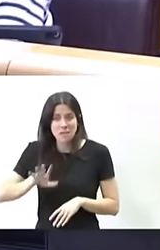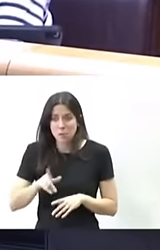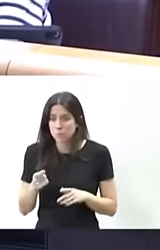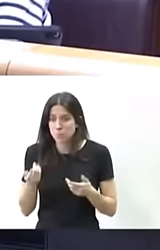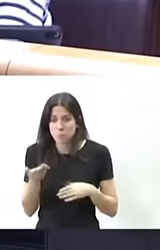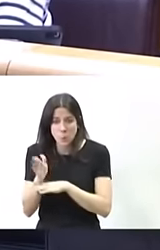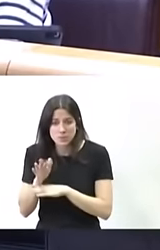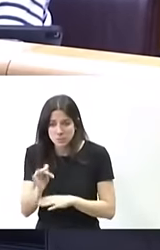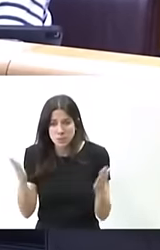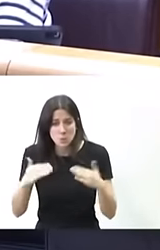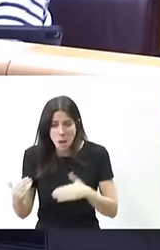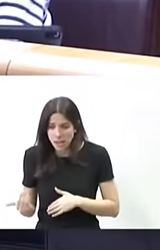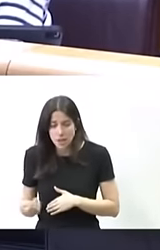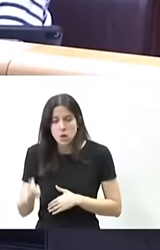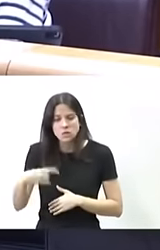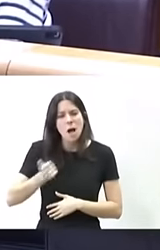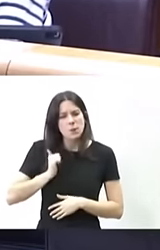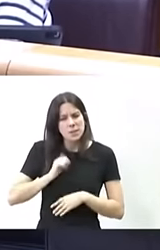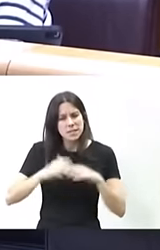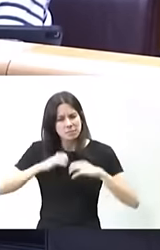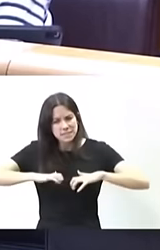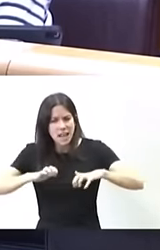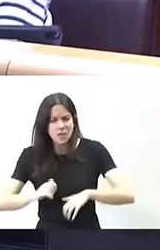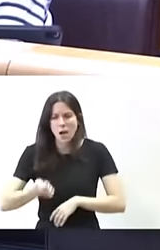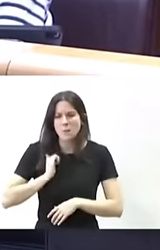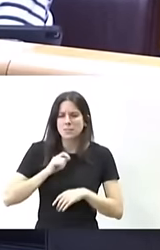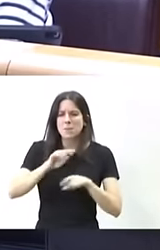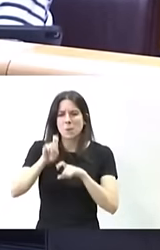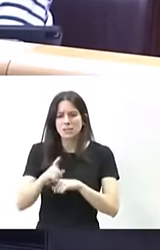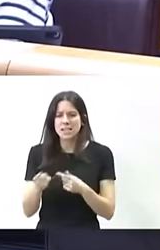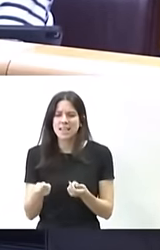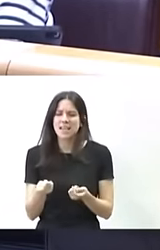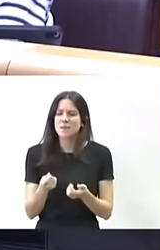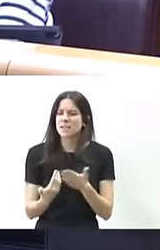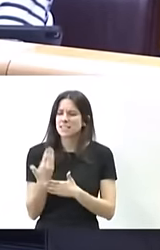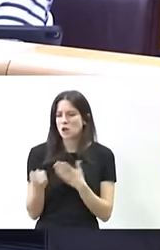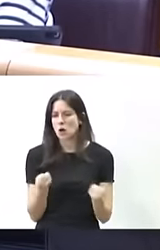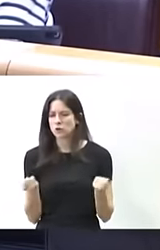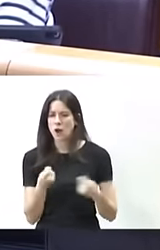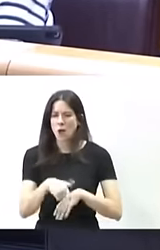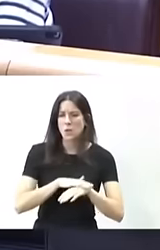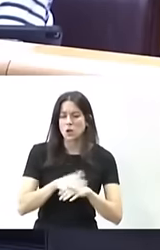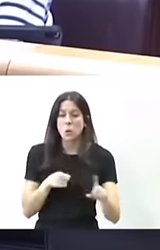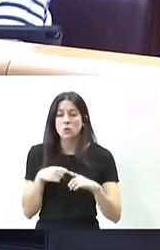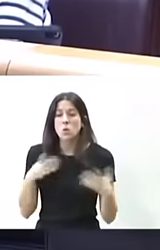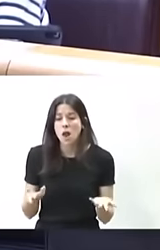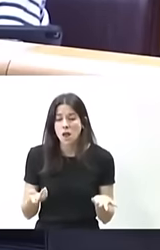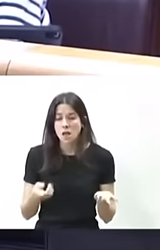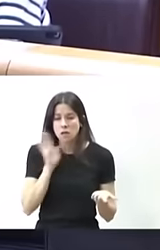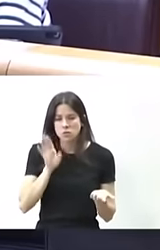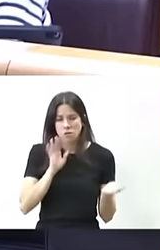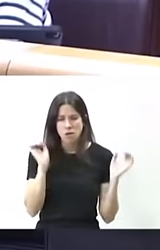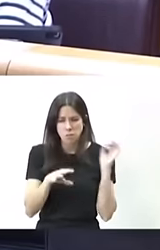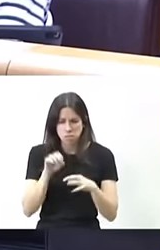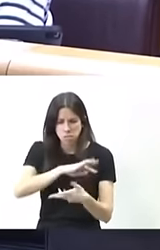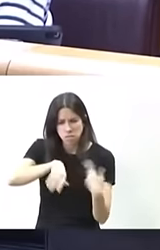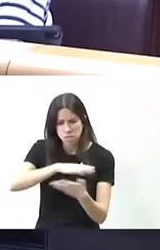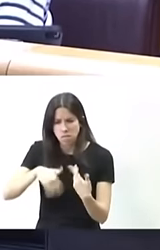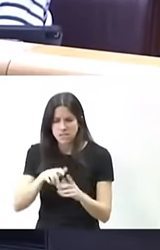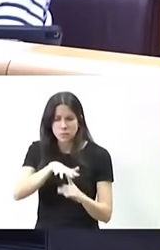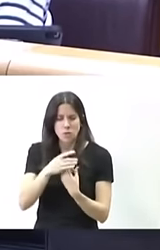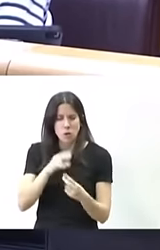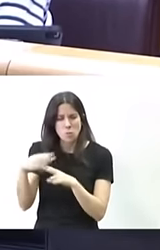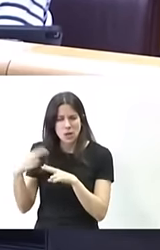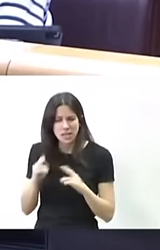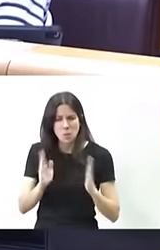utilizan esta Cámara y utilizan las preguntas de sesión de control al Gobierno para emponzoñar, para enfangar la situación política y el